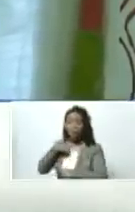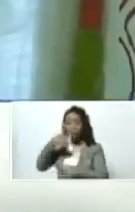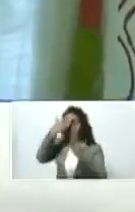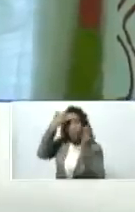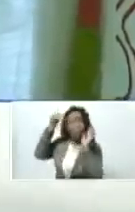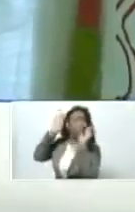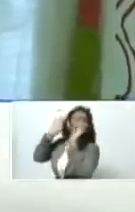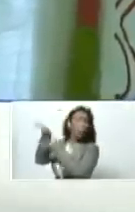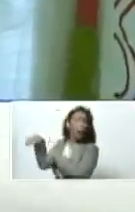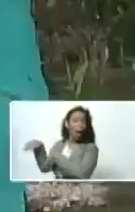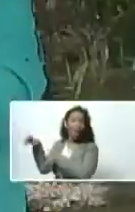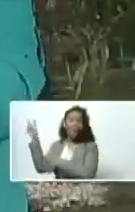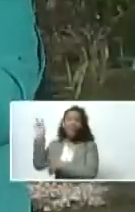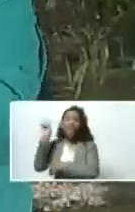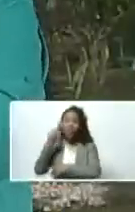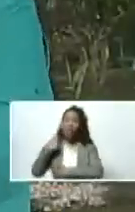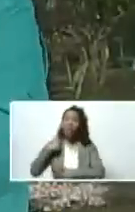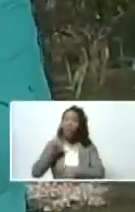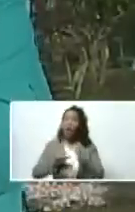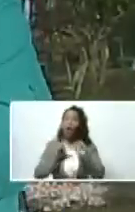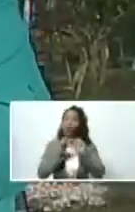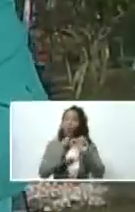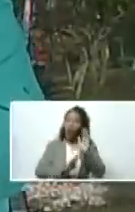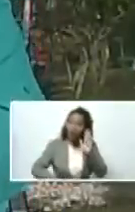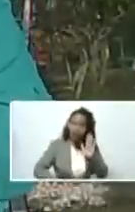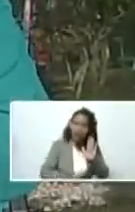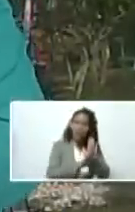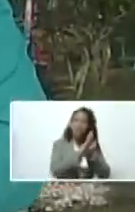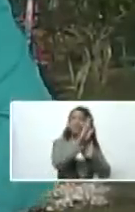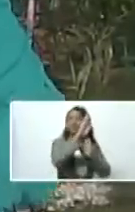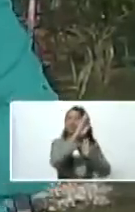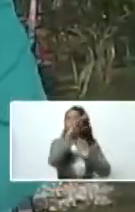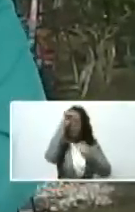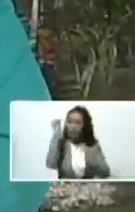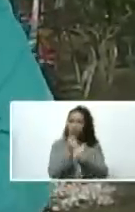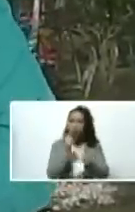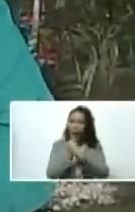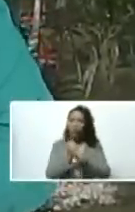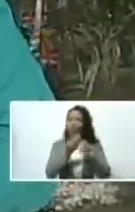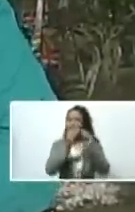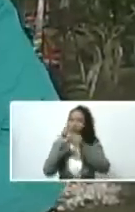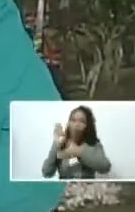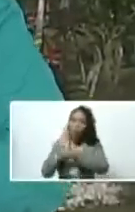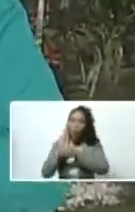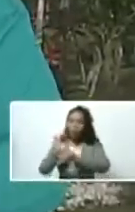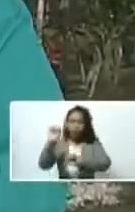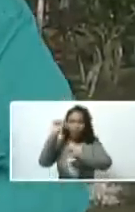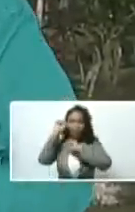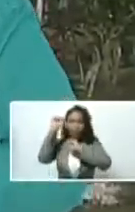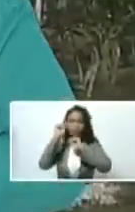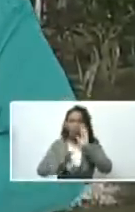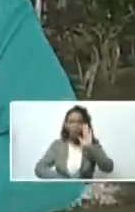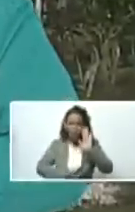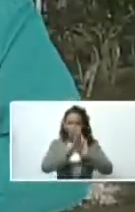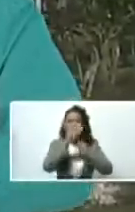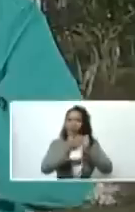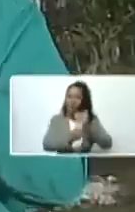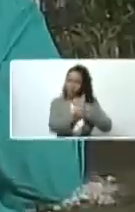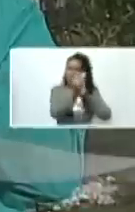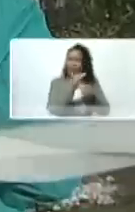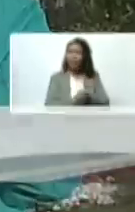Venezuela tiene que seguir es para adelante trabajando cosechando victoria cosechando avance